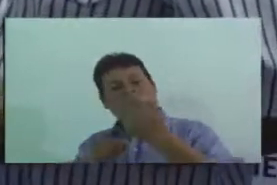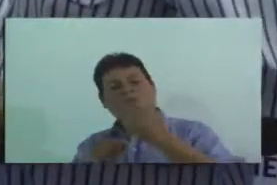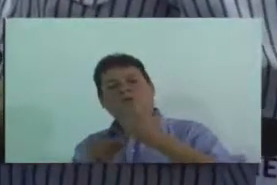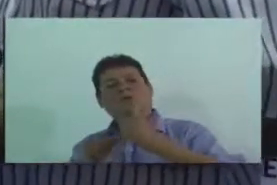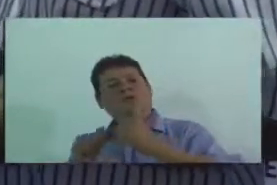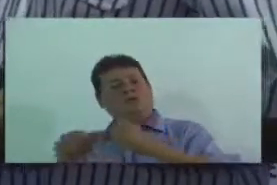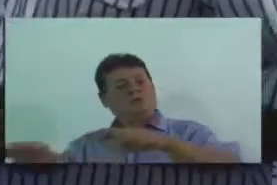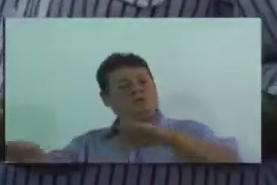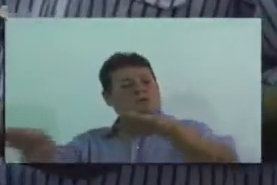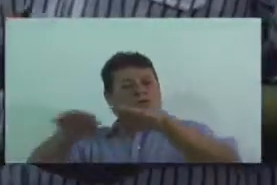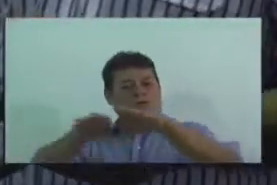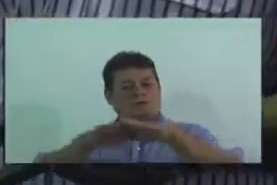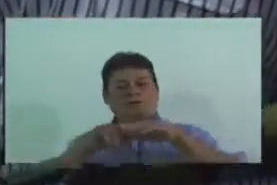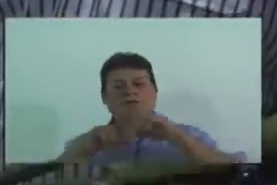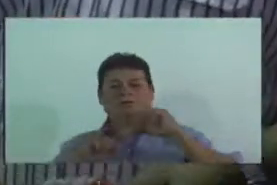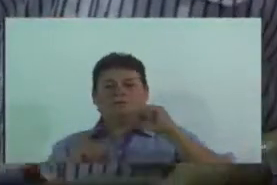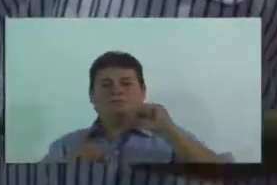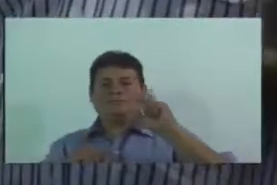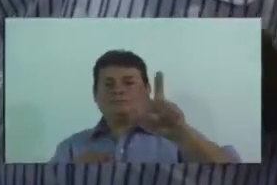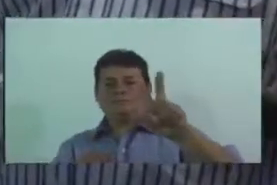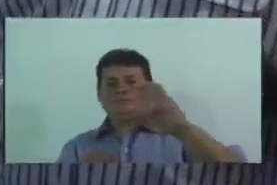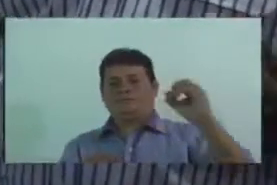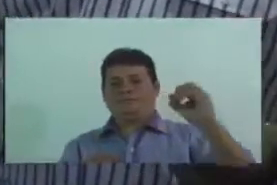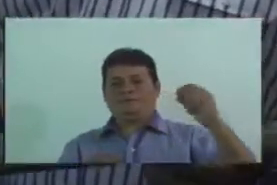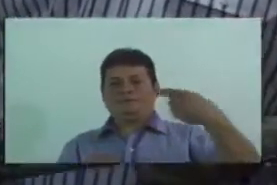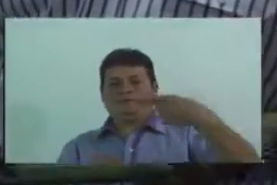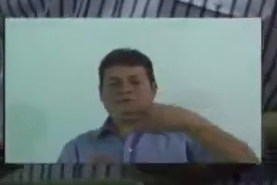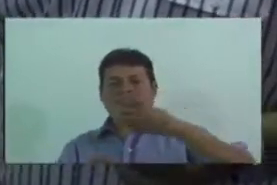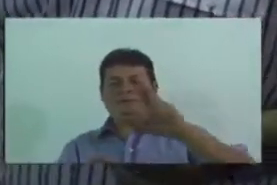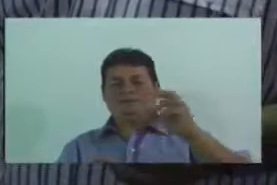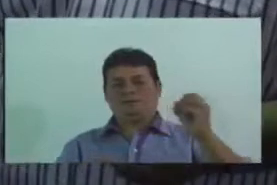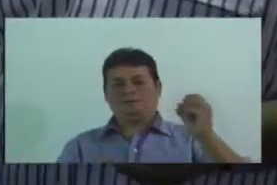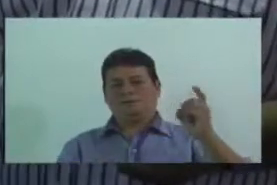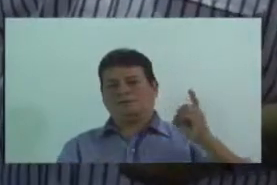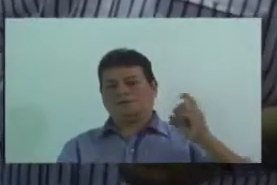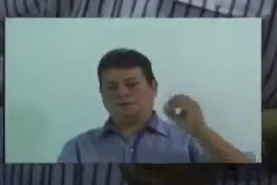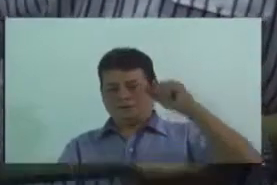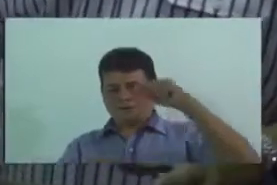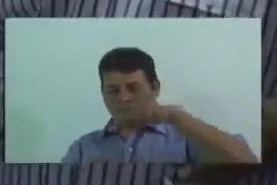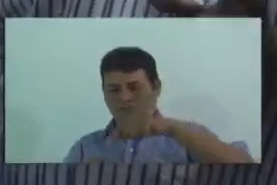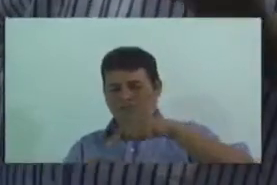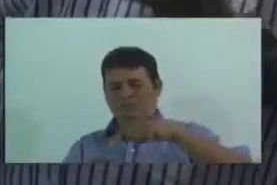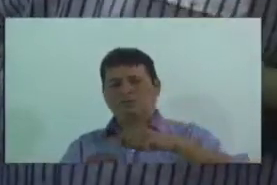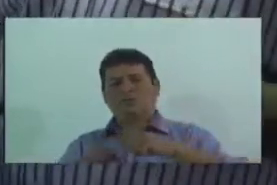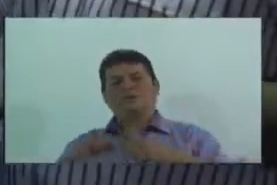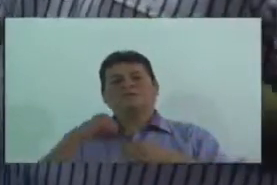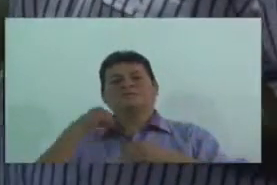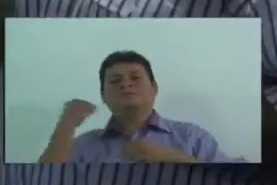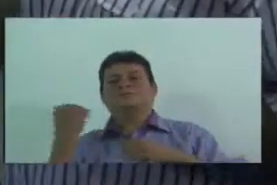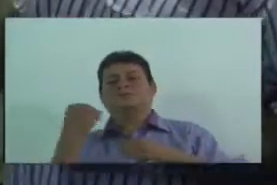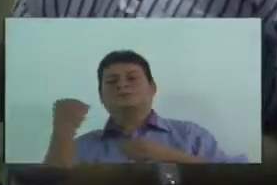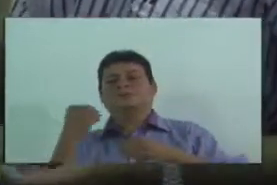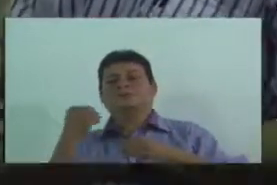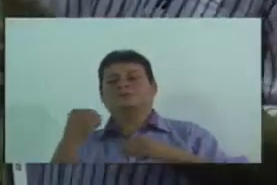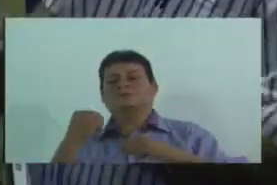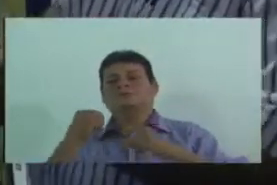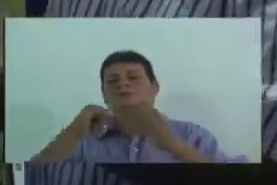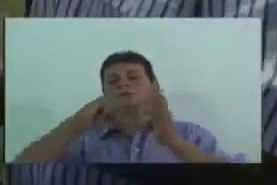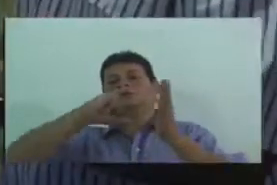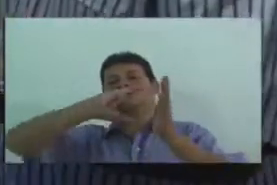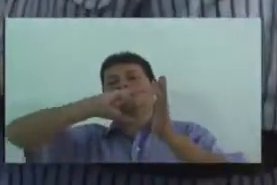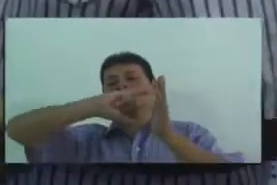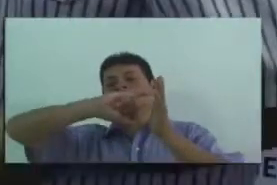medir exactamente 20 grados. ¿Cuál es la forma más precisa utilizando el compás? Vamos a observar bien el procedimiento.